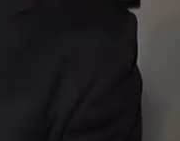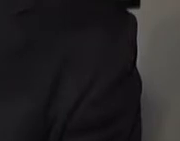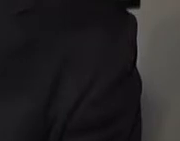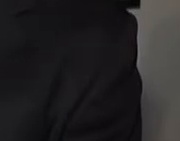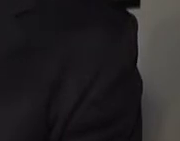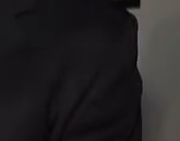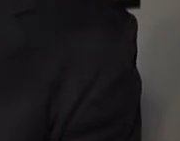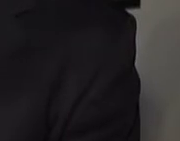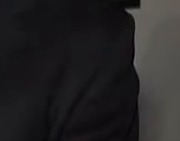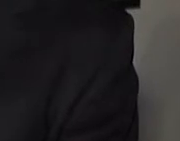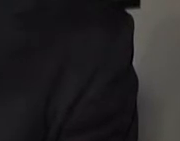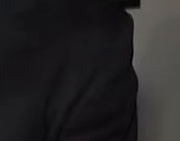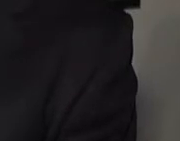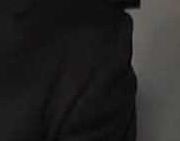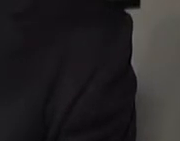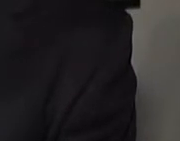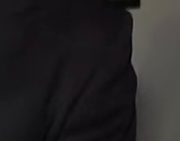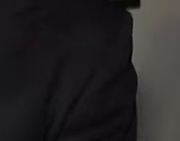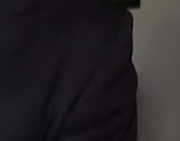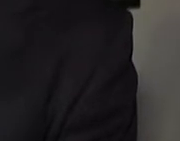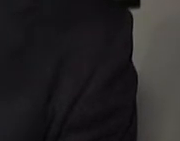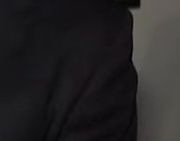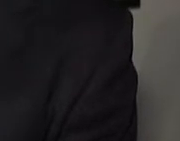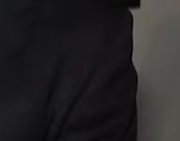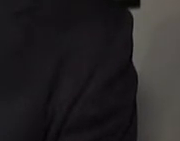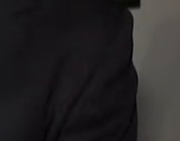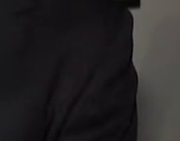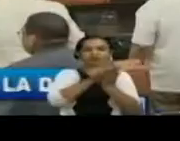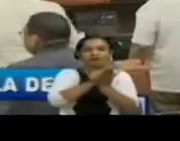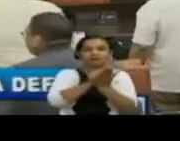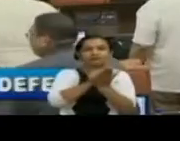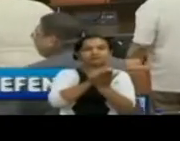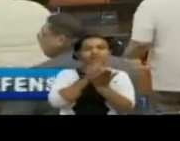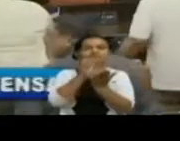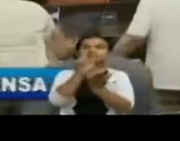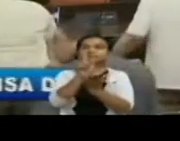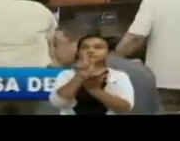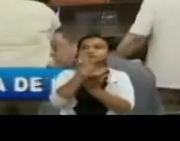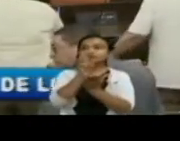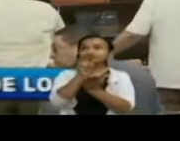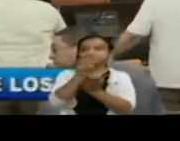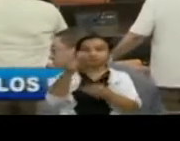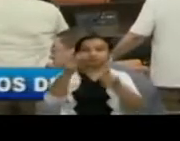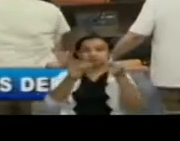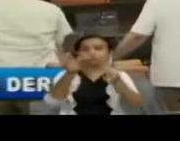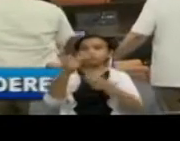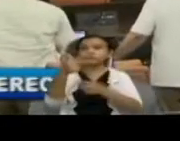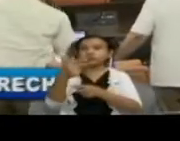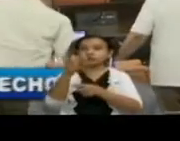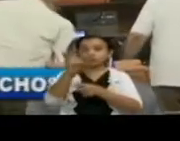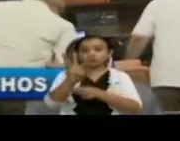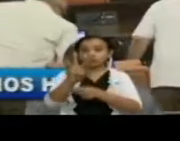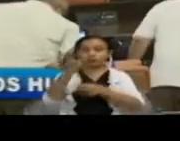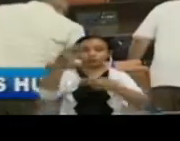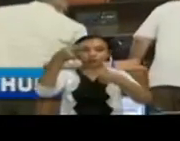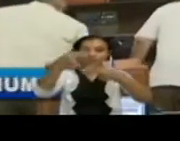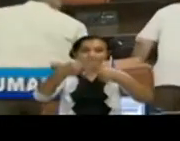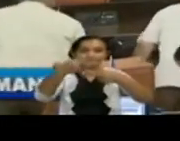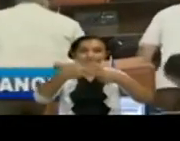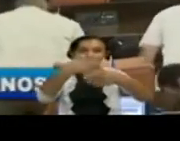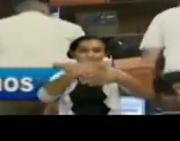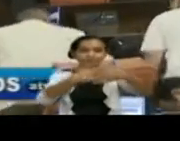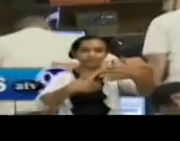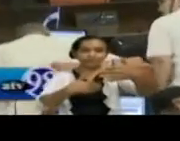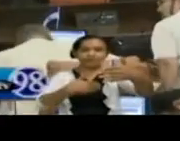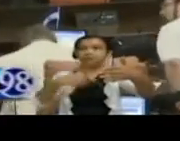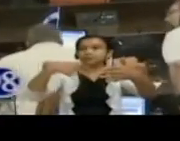criterios de selección de nombrar este candidato único, eso pues no es lo más saludable. El doctor Montenegro dijo que las personas que anteriormente ocuparon los